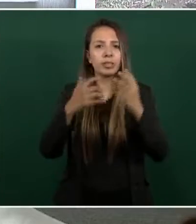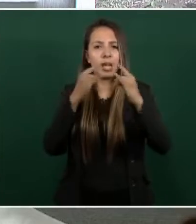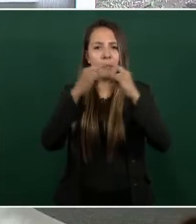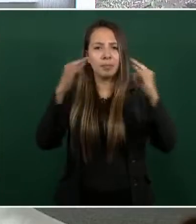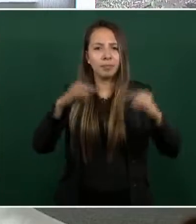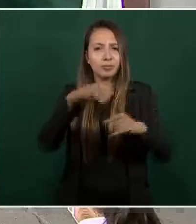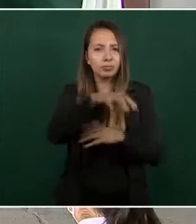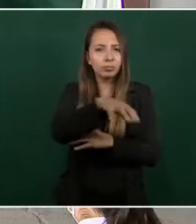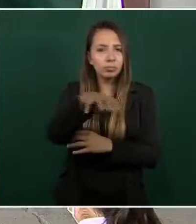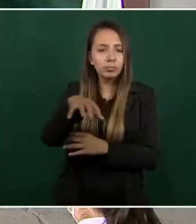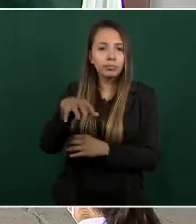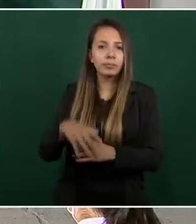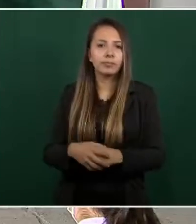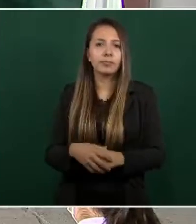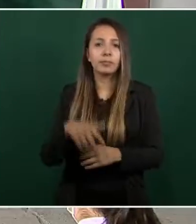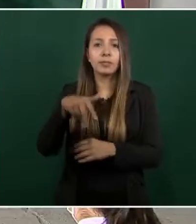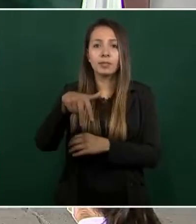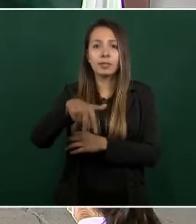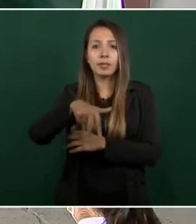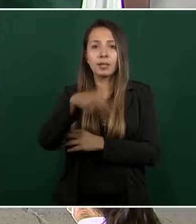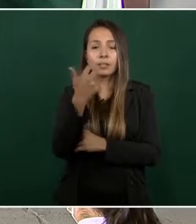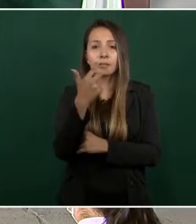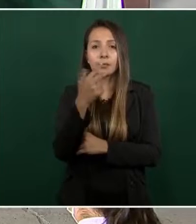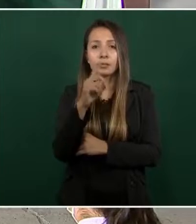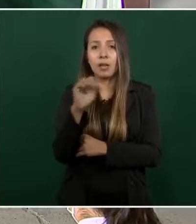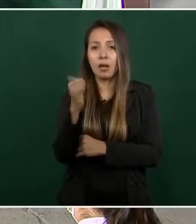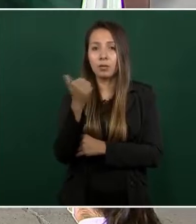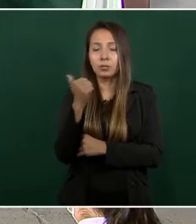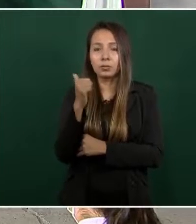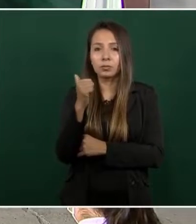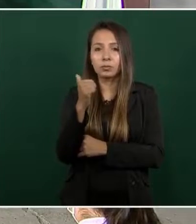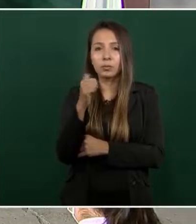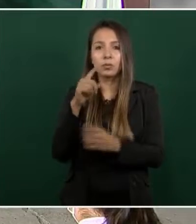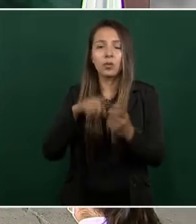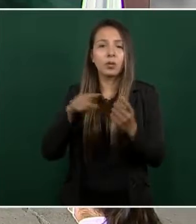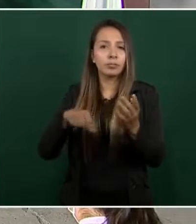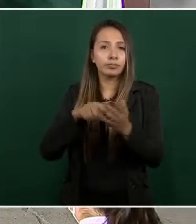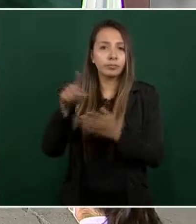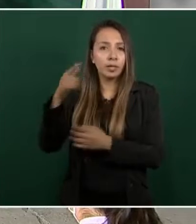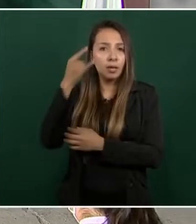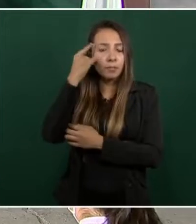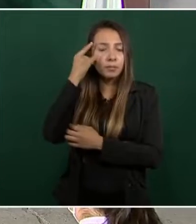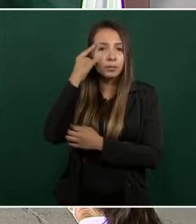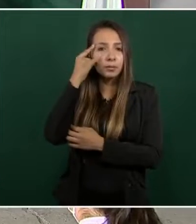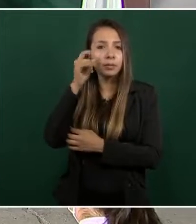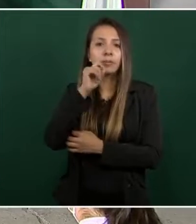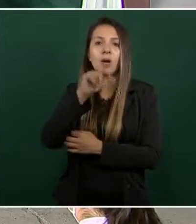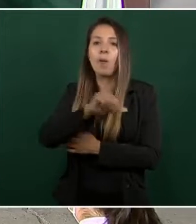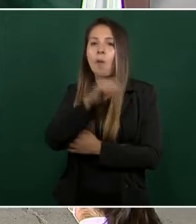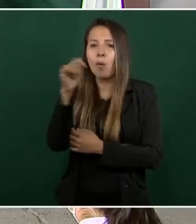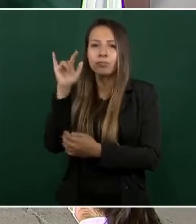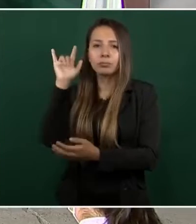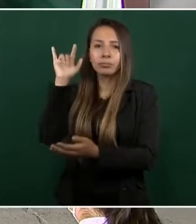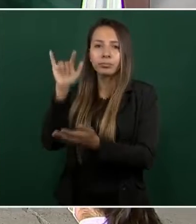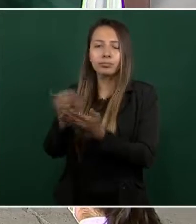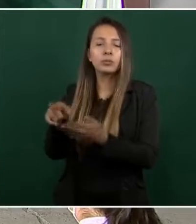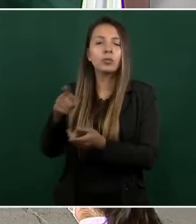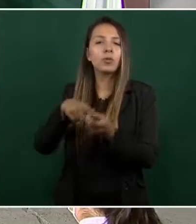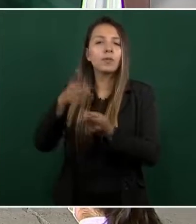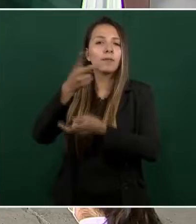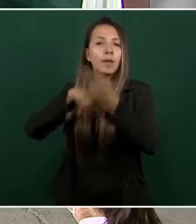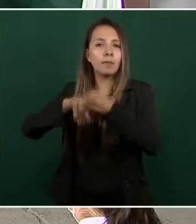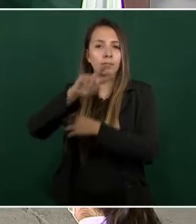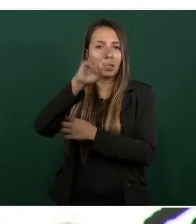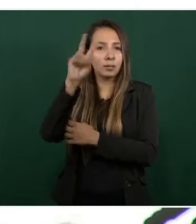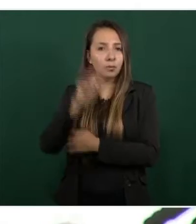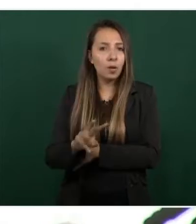día 13 de agosto, en Candelaria, Campeche, una aeronave más procedente de Venezuela, y